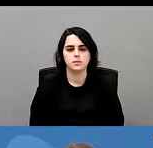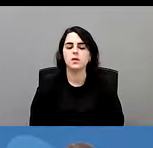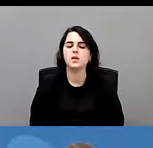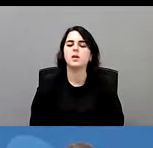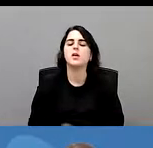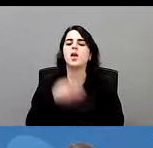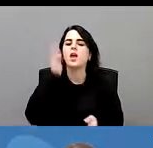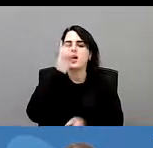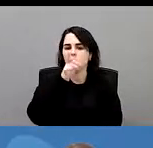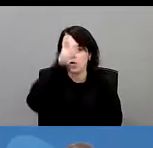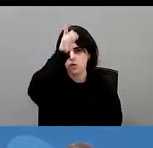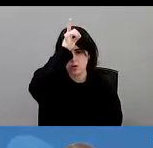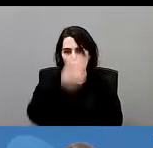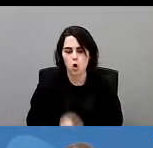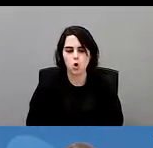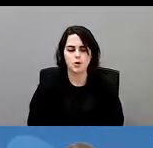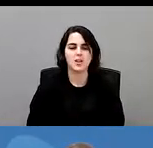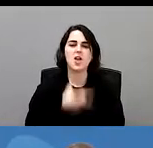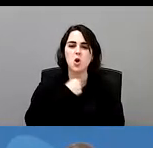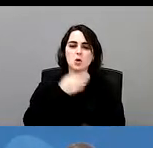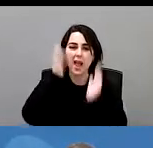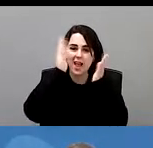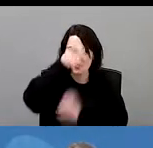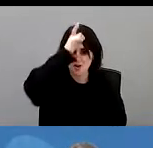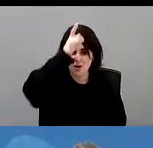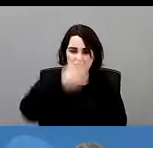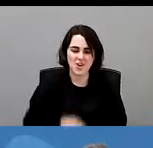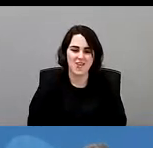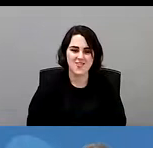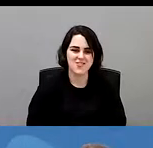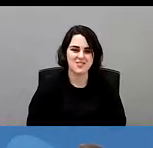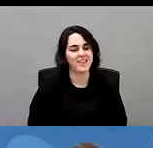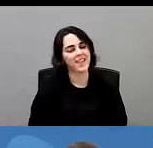Unicornio. Ah, ¿te gustan los unicornios?